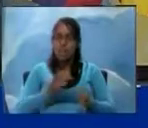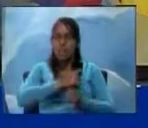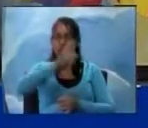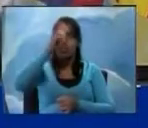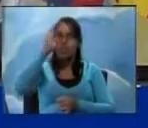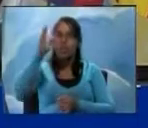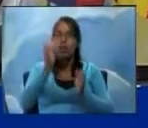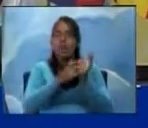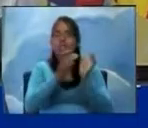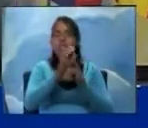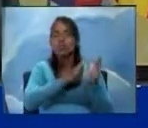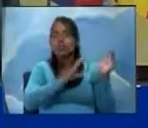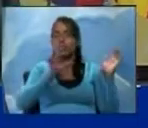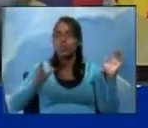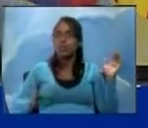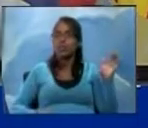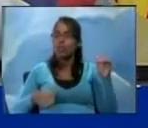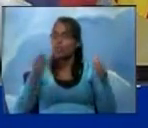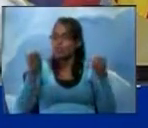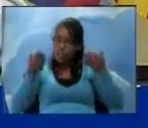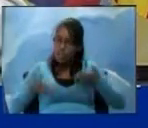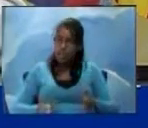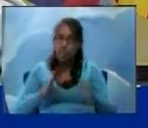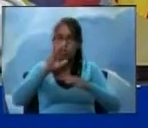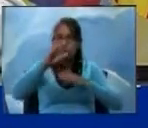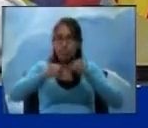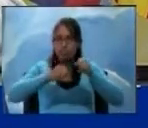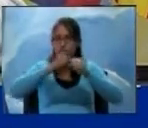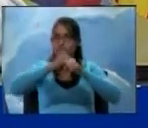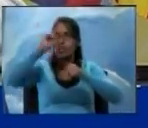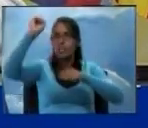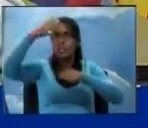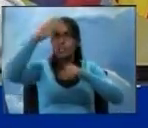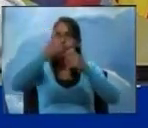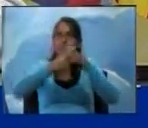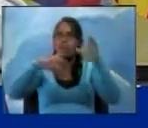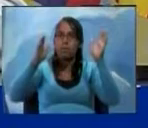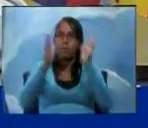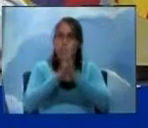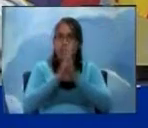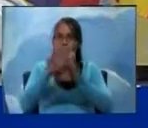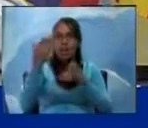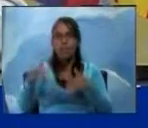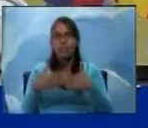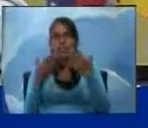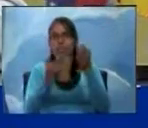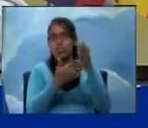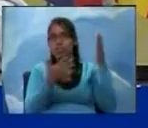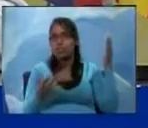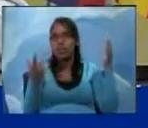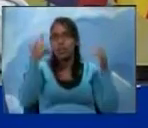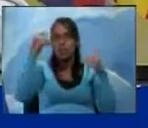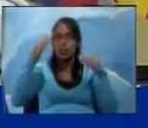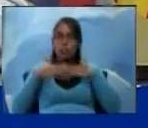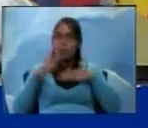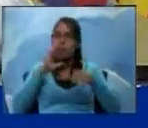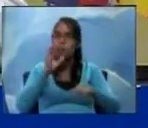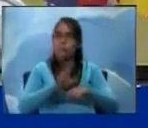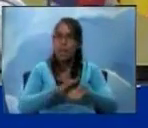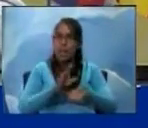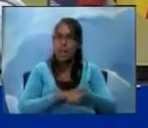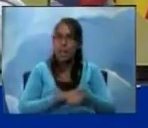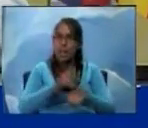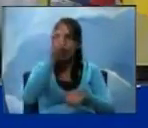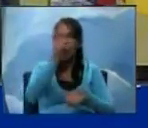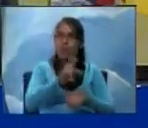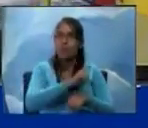Dios, Jesucristo, el que nació por obra y gracia del Espíritu Santo, el que dio su sangre por mis pecados en la cruz